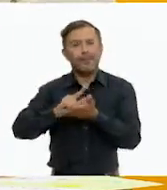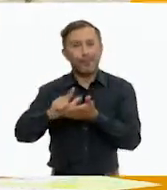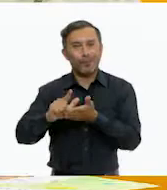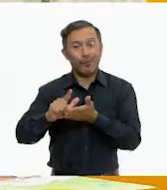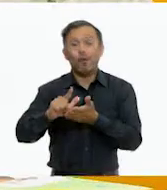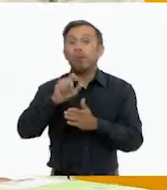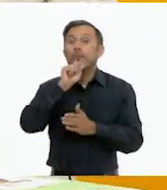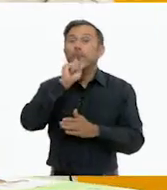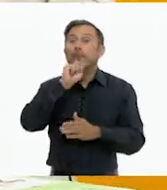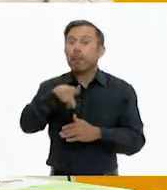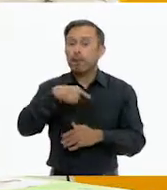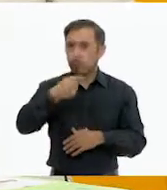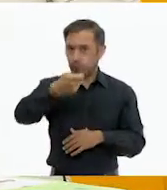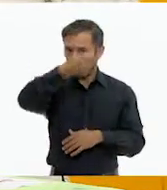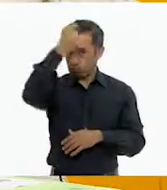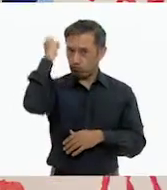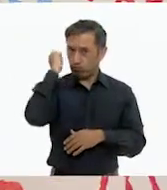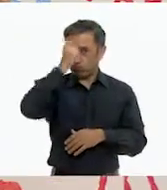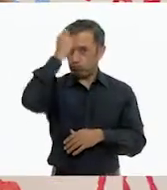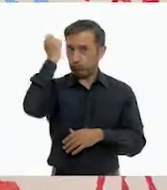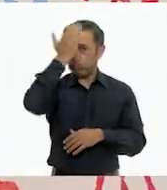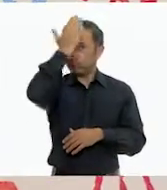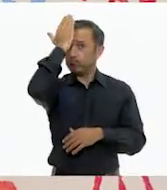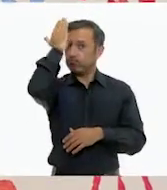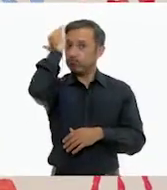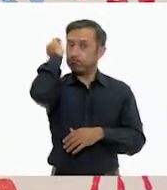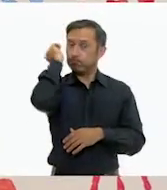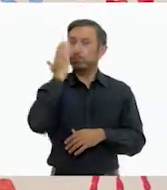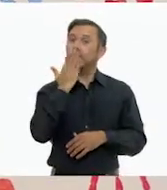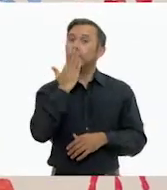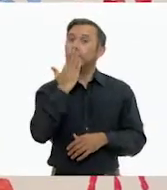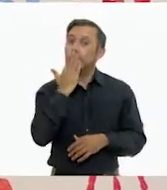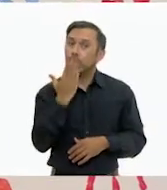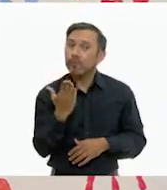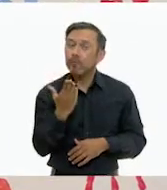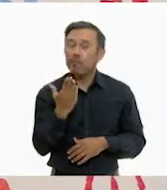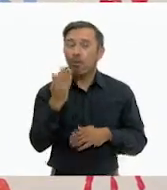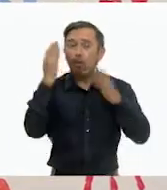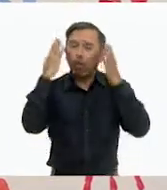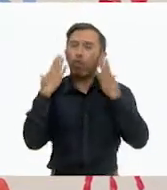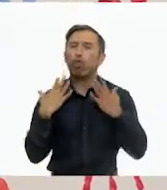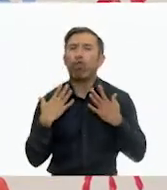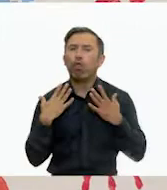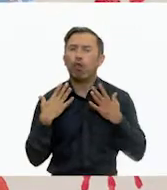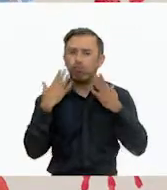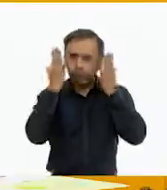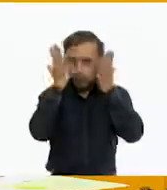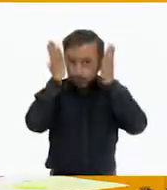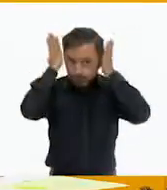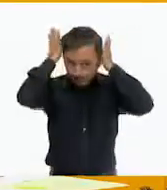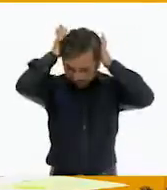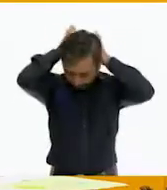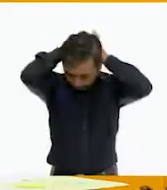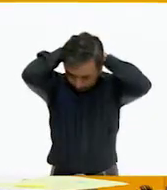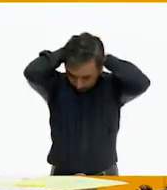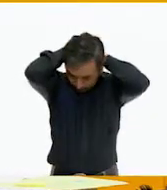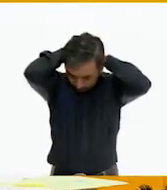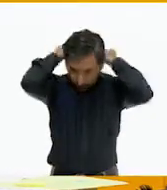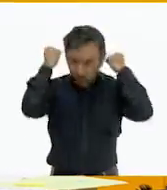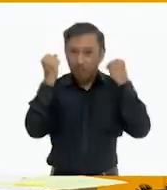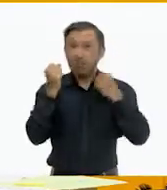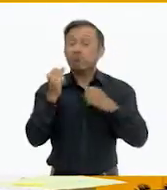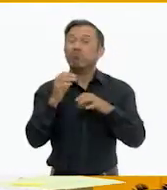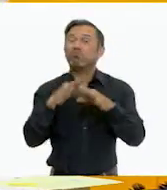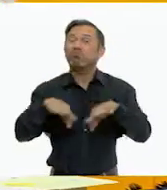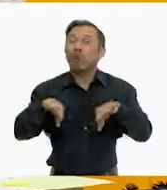bien peinado y de preferencia recogido, pero también desinfectar todos